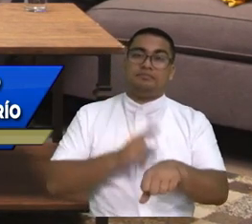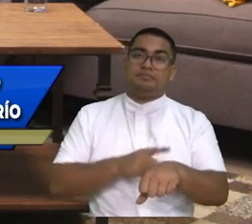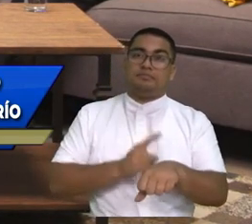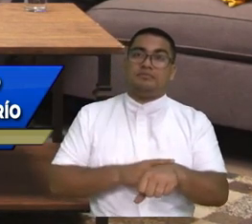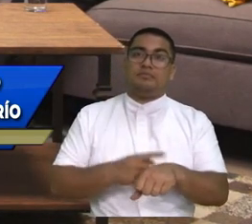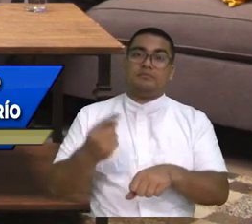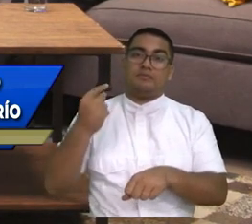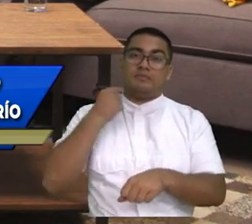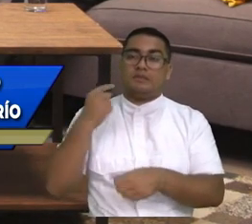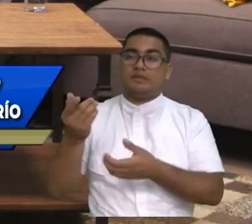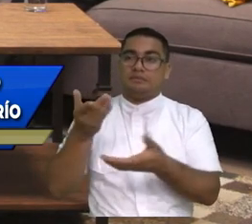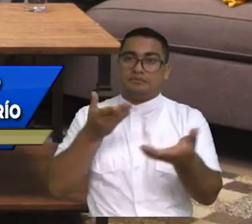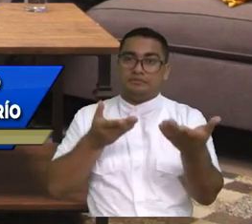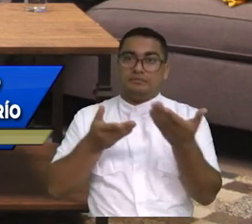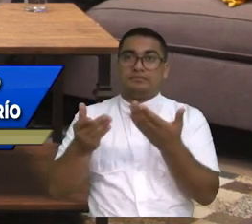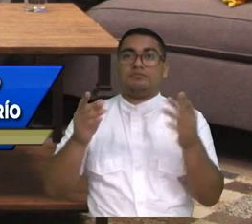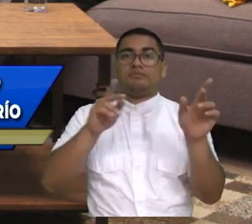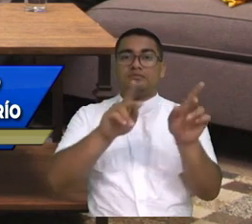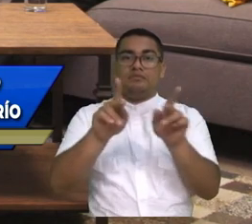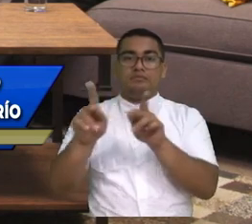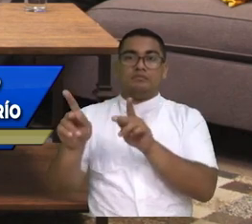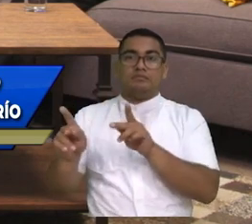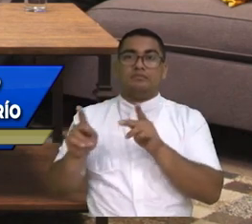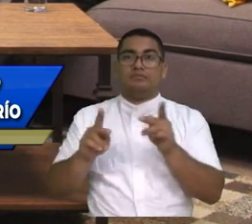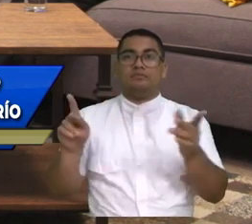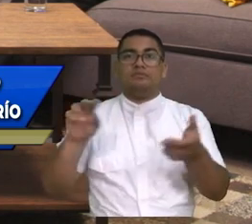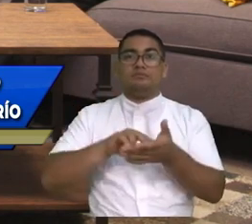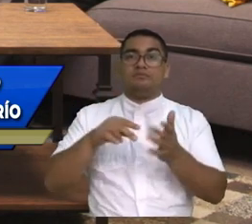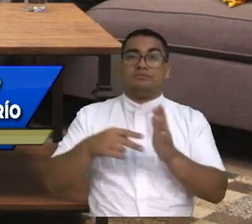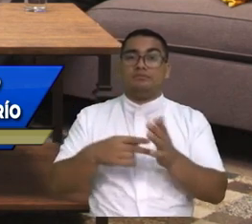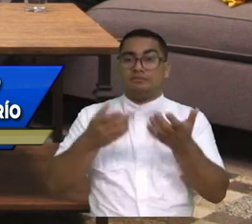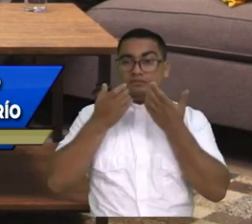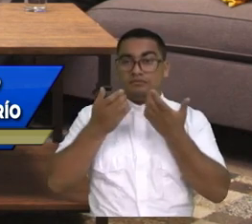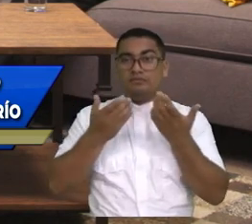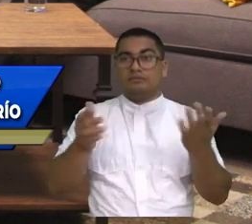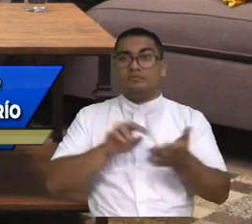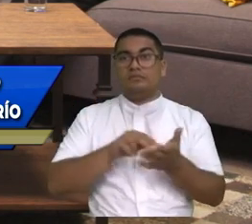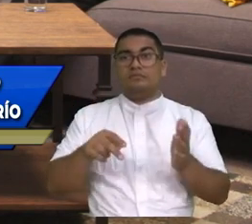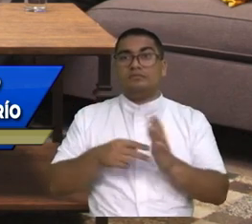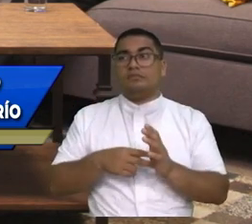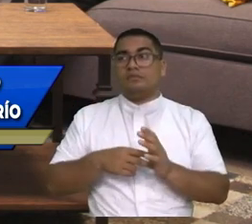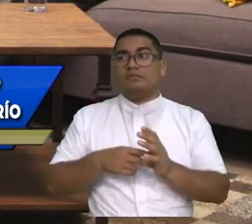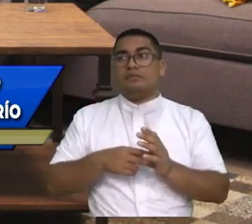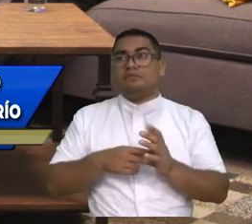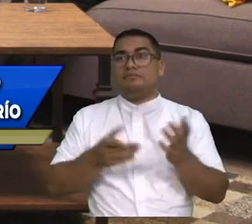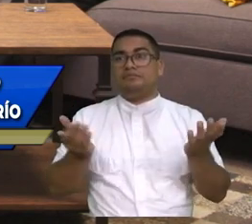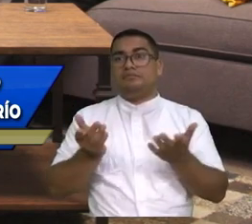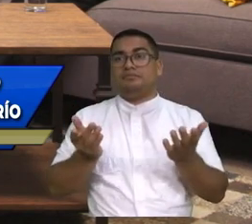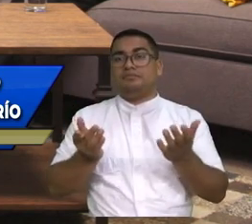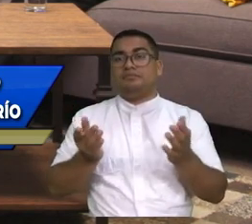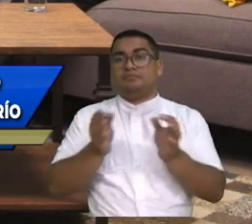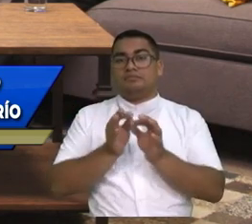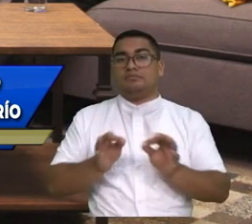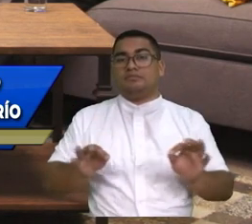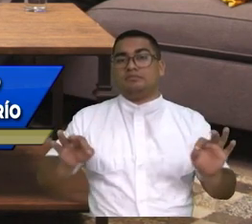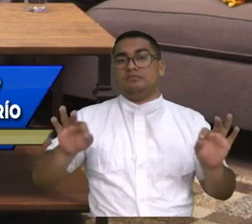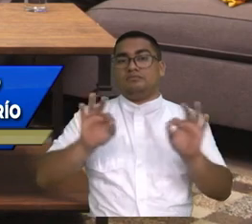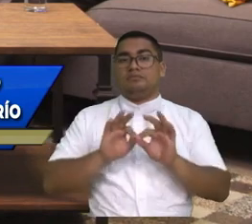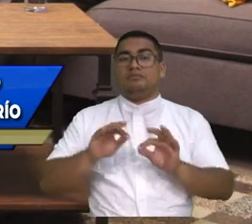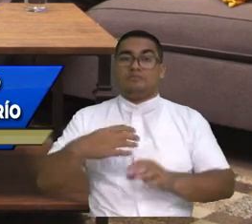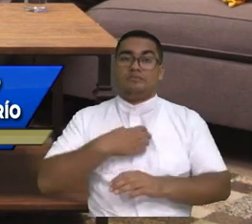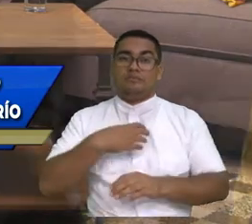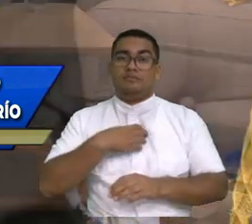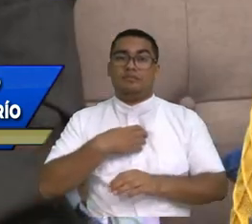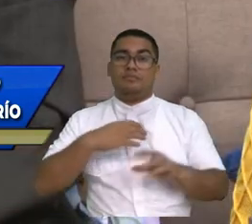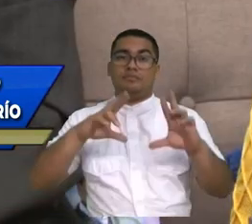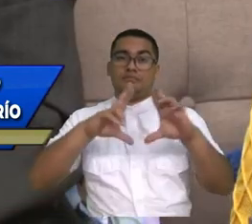disponerse siempre a compartir con nuestra audiencia toda esta información que sin duda alguna es parte de la realidad